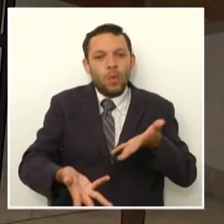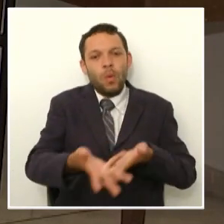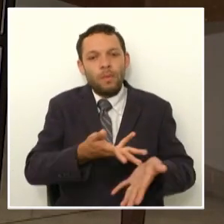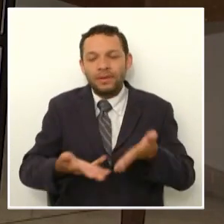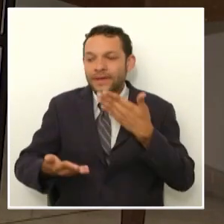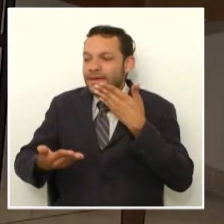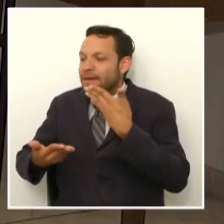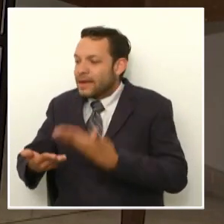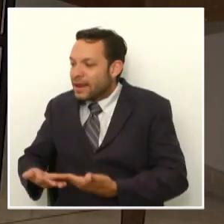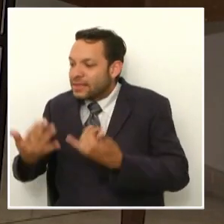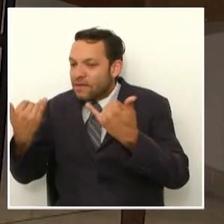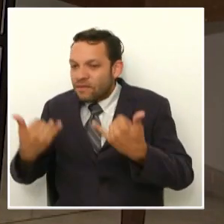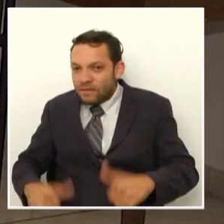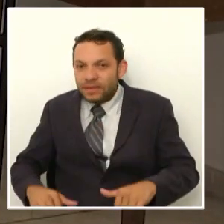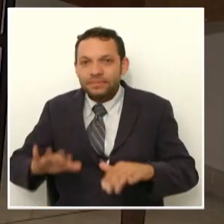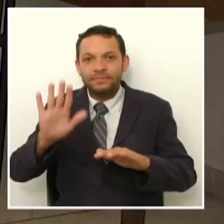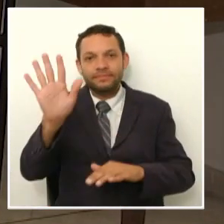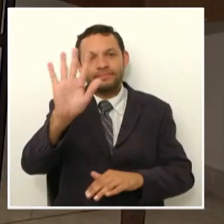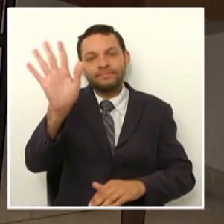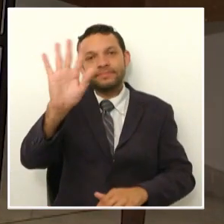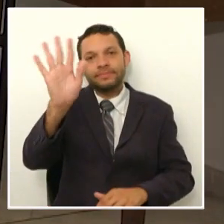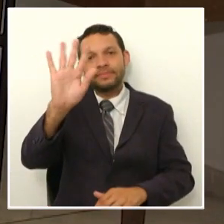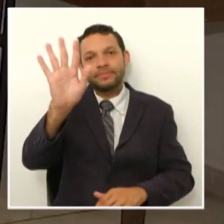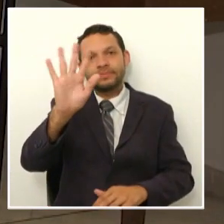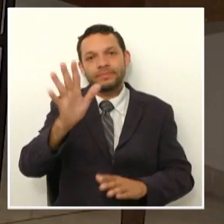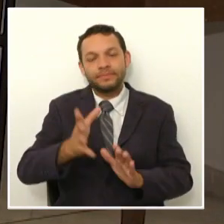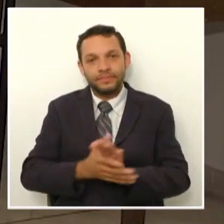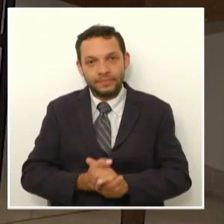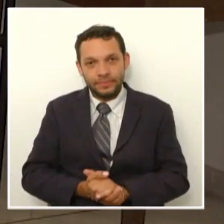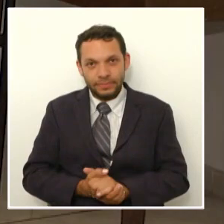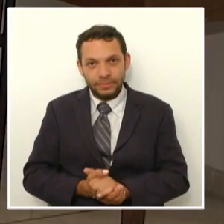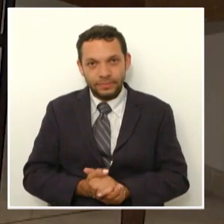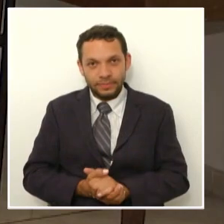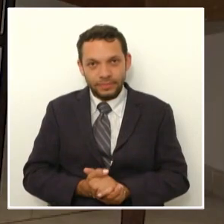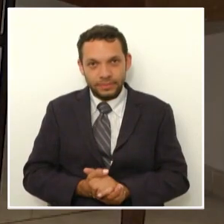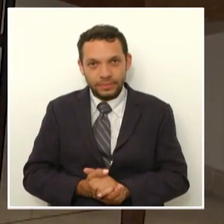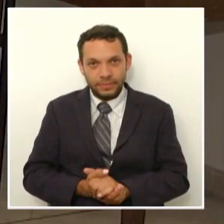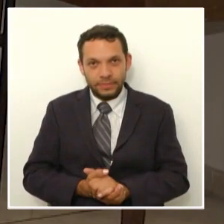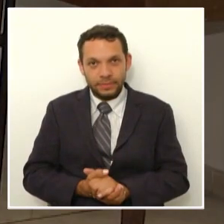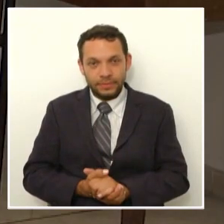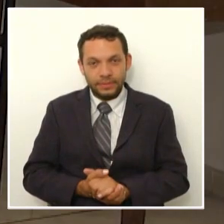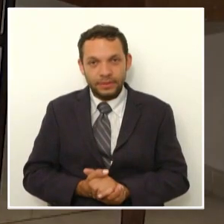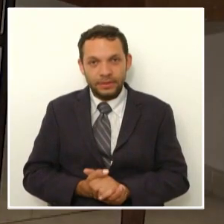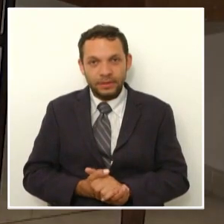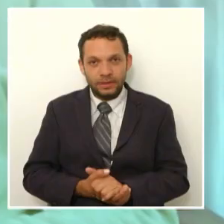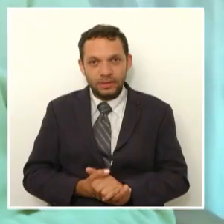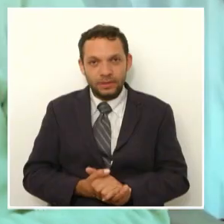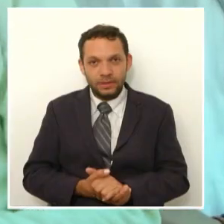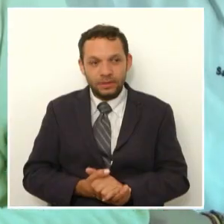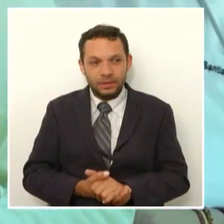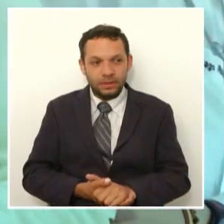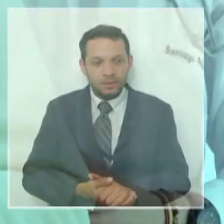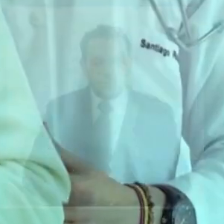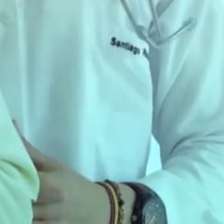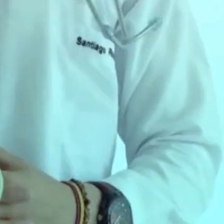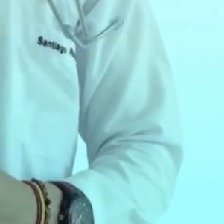amables. A ustedes también, muchas gracias. Felicidades. Muy amables a ustedes por acompañarnos. Felicidades.